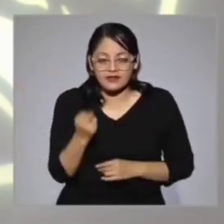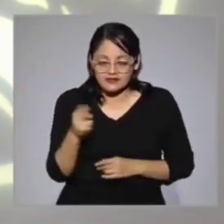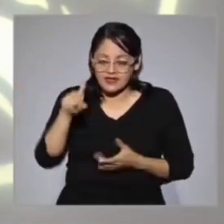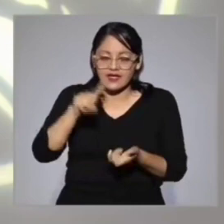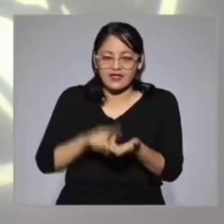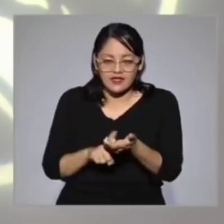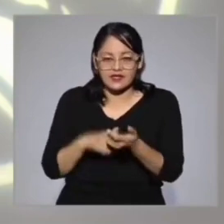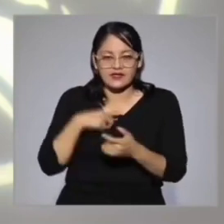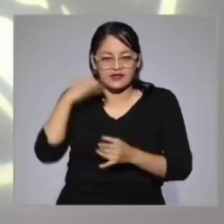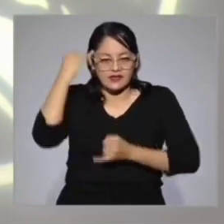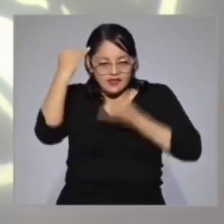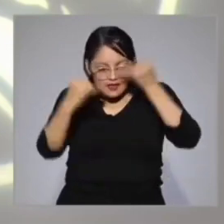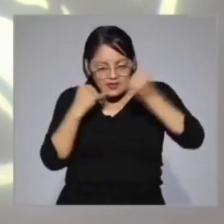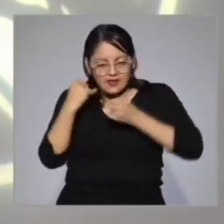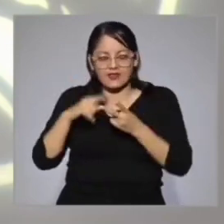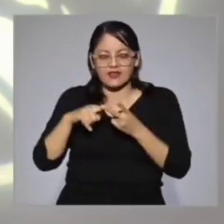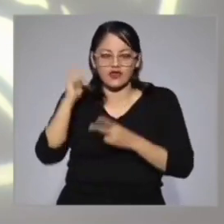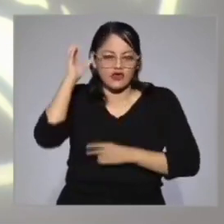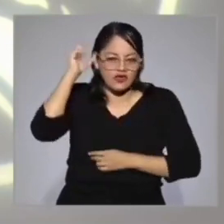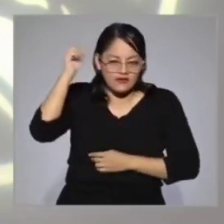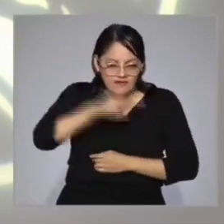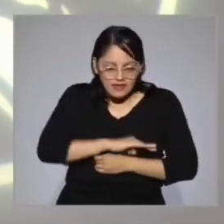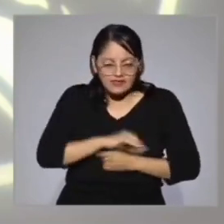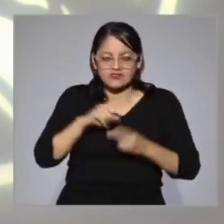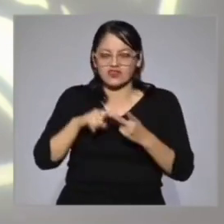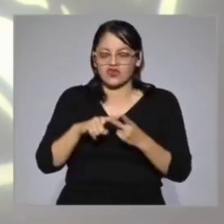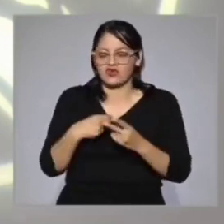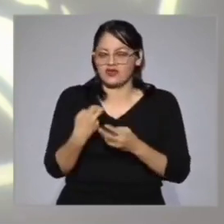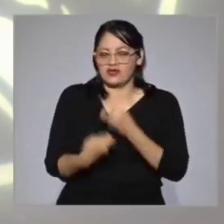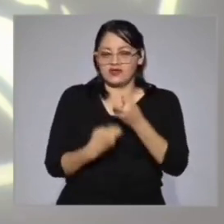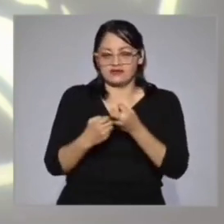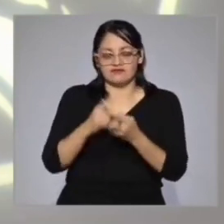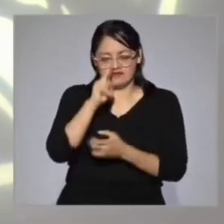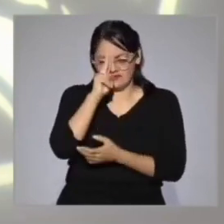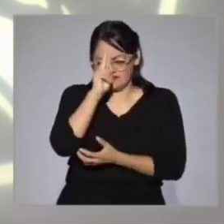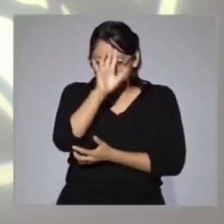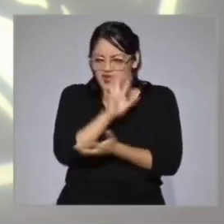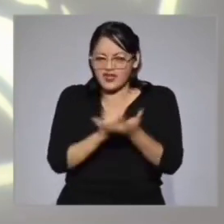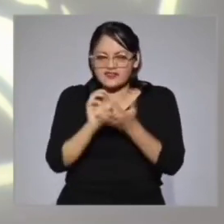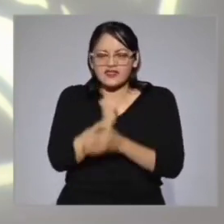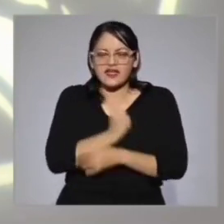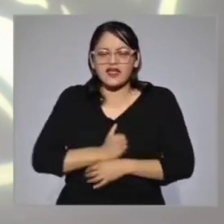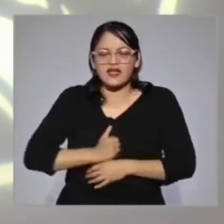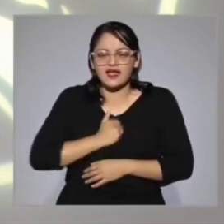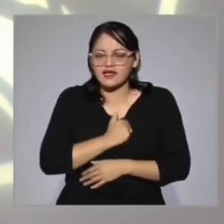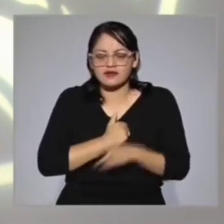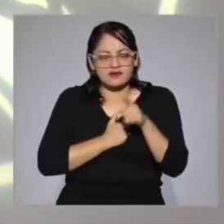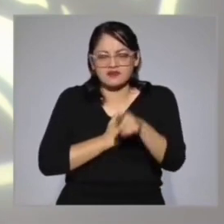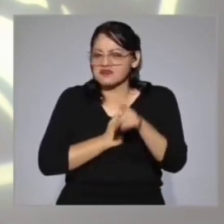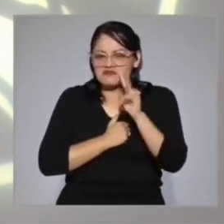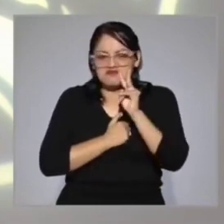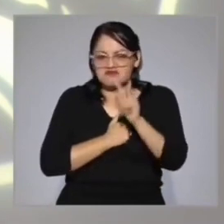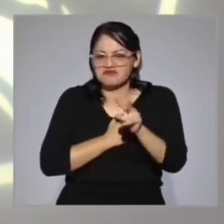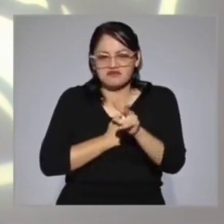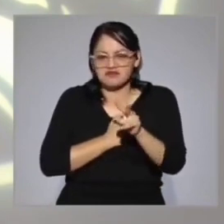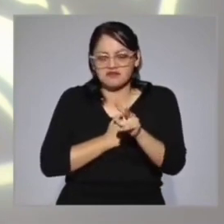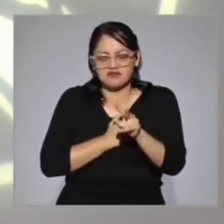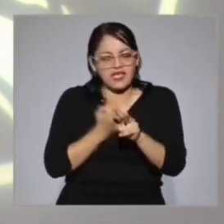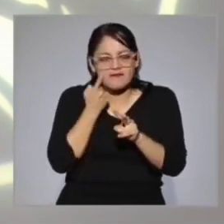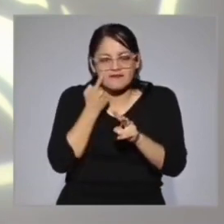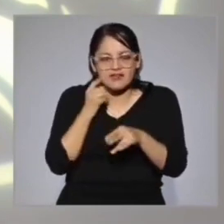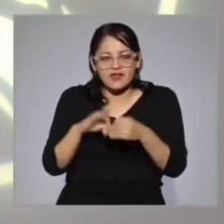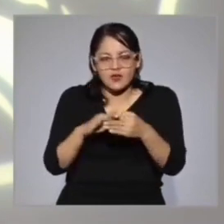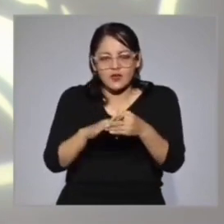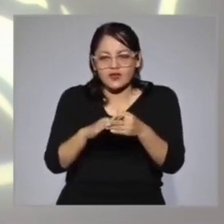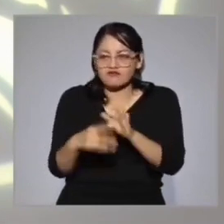ahí metiendo ideas, metiendo falsos conceptos, saboteando, y es una violencia que desafortunadamente no se visibiliza mucho, pero que existe